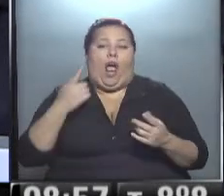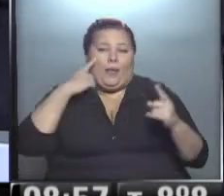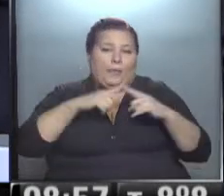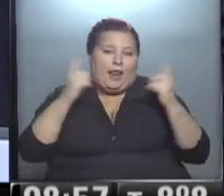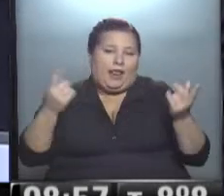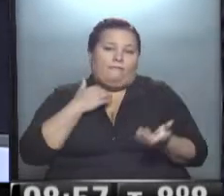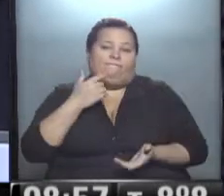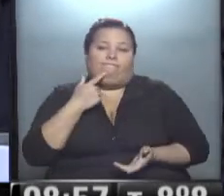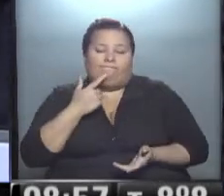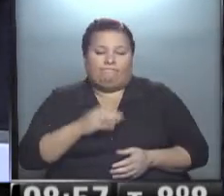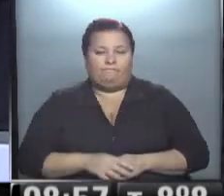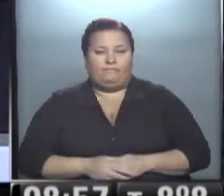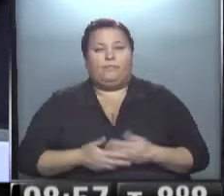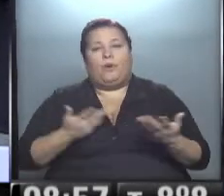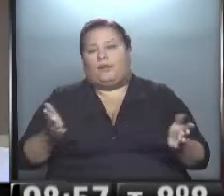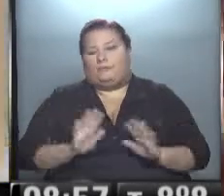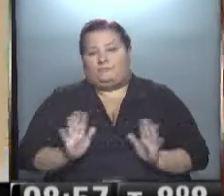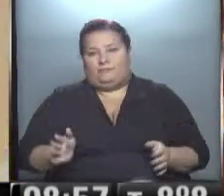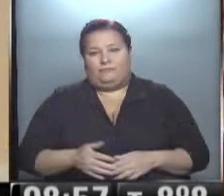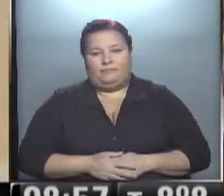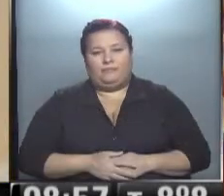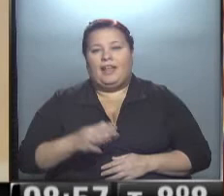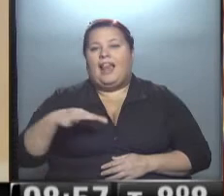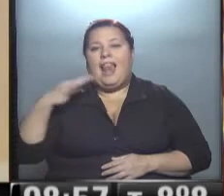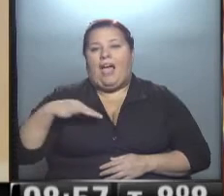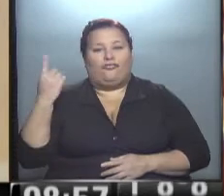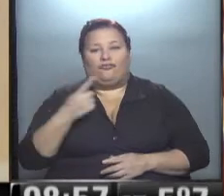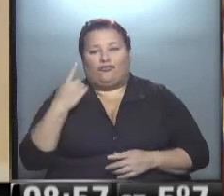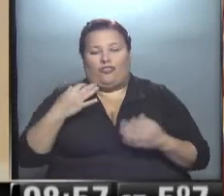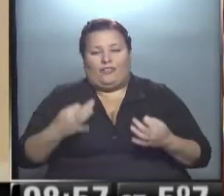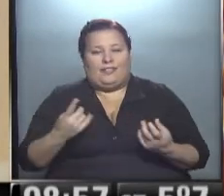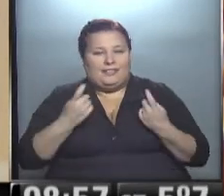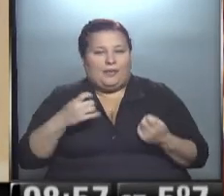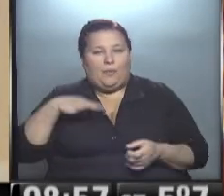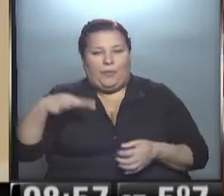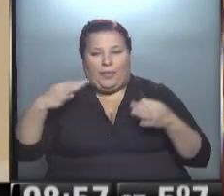mucho. Y bueno, nada, la vida digna que todos necesitamos.